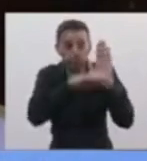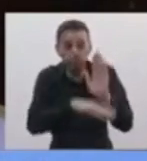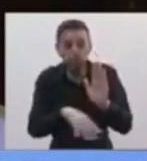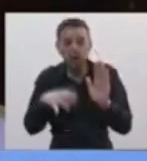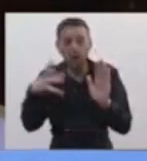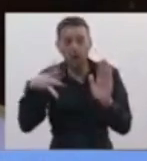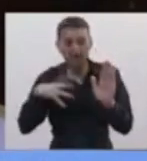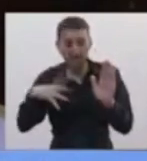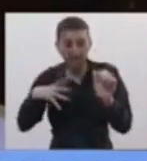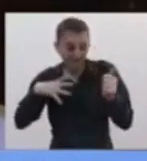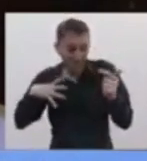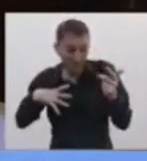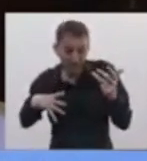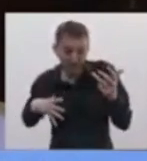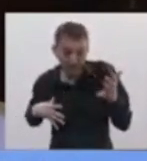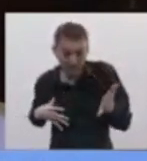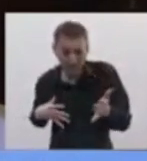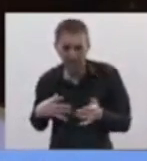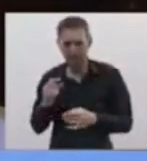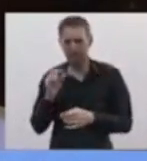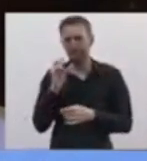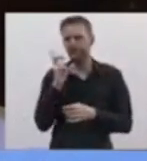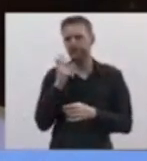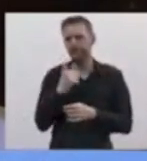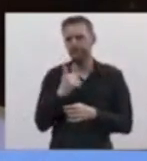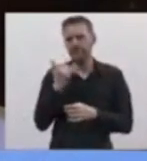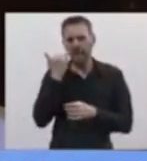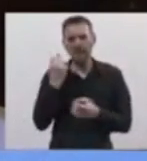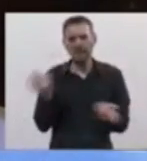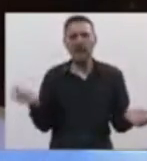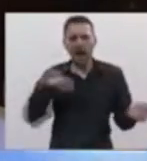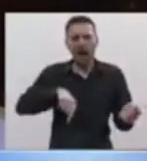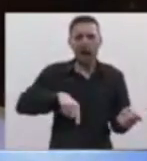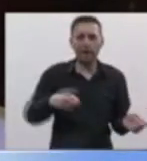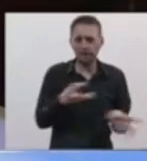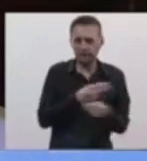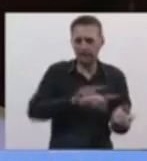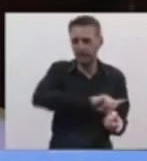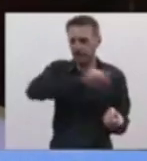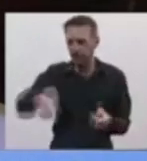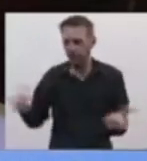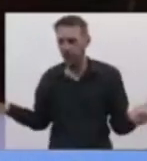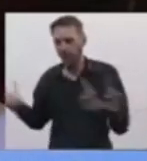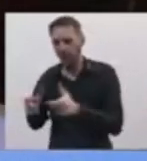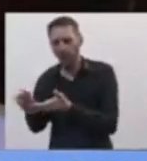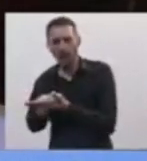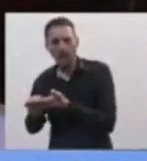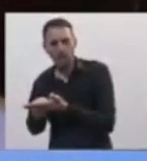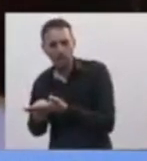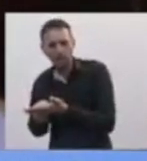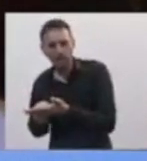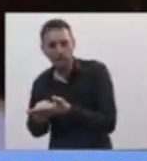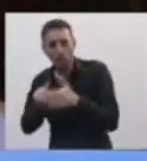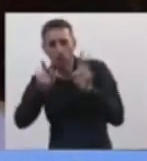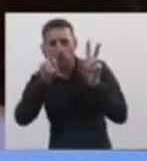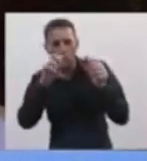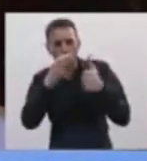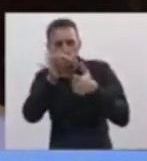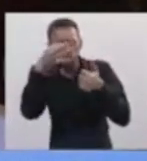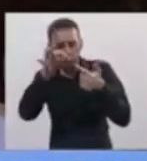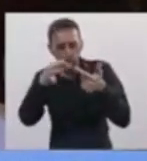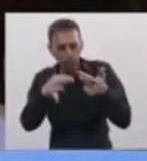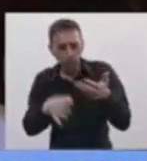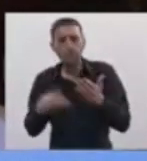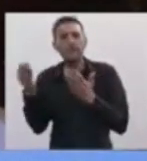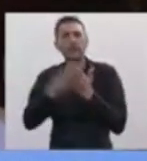no discutir todas estas cosas en este presupuesto sobre todo cuando está volviendo a diputados como lo acaban de anunciar el ministro